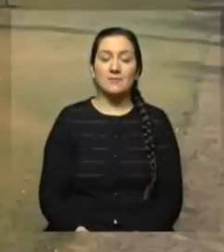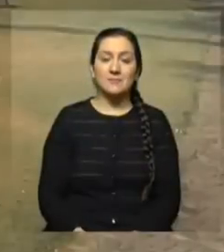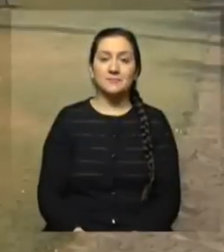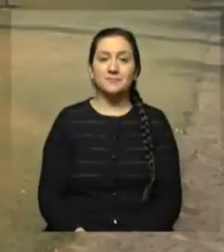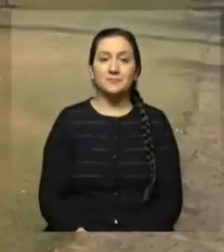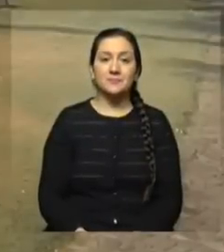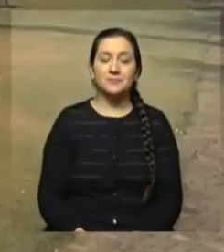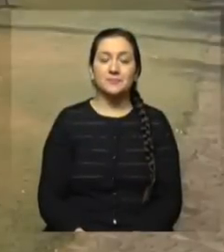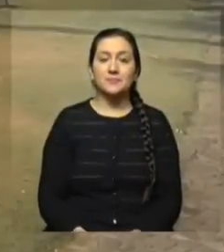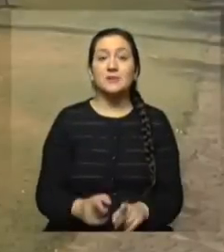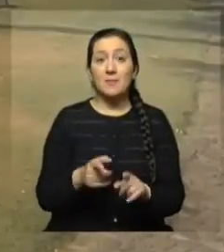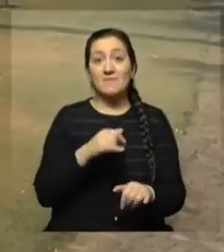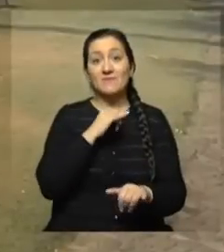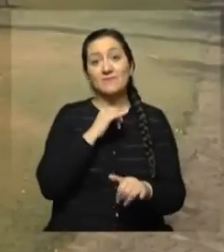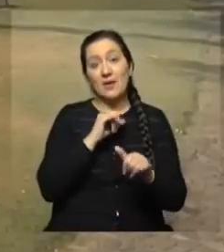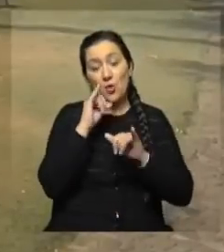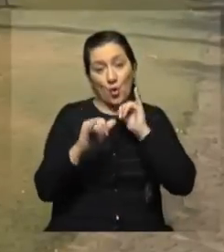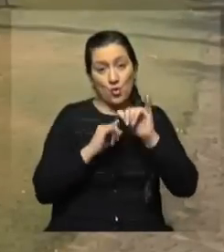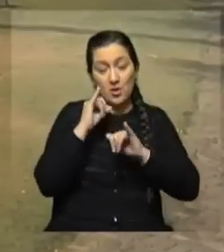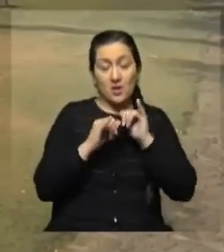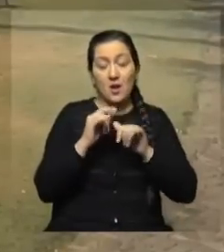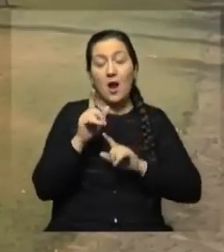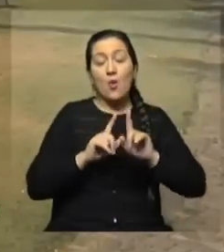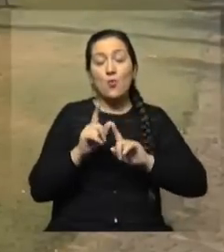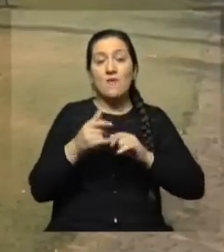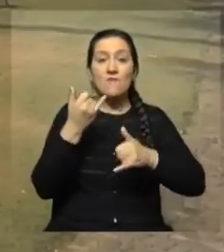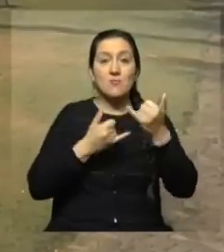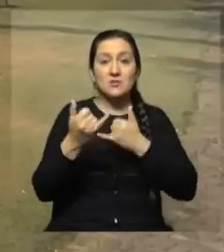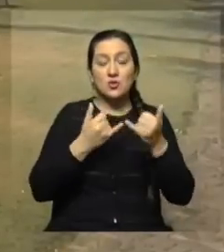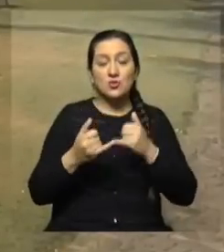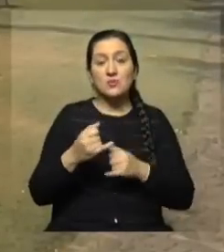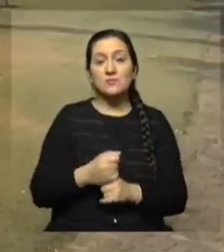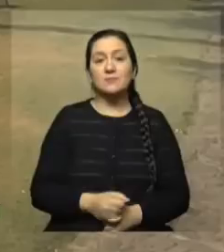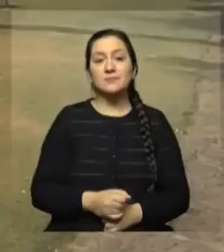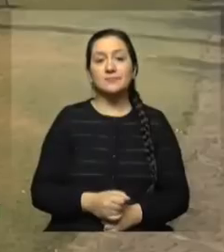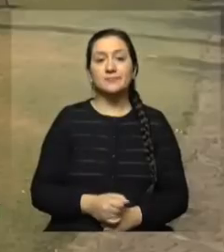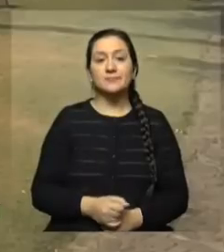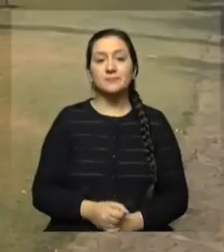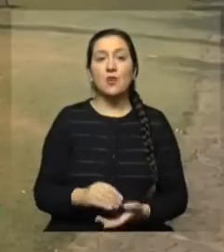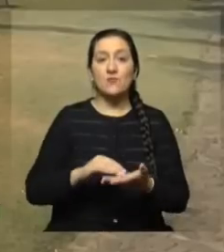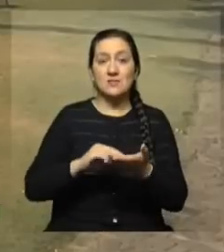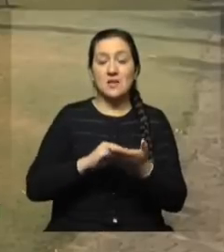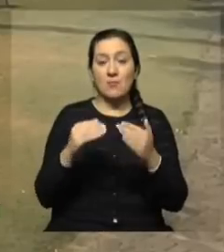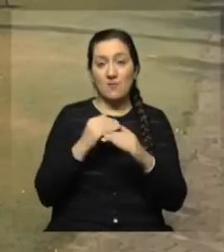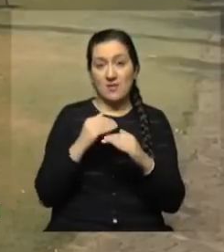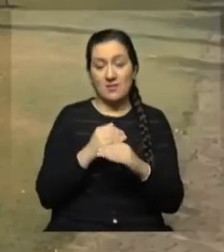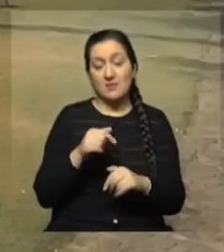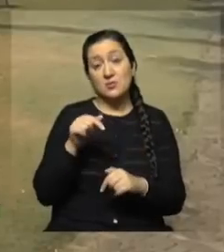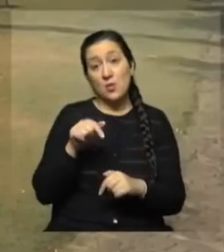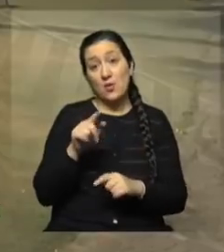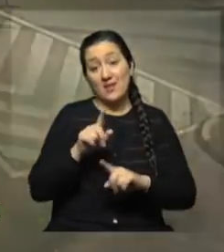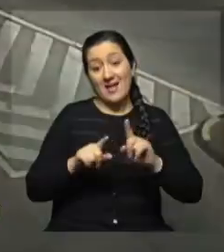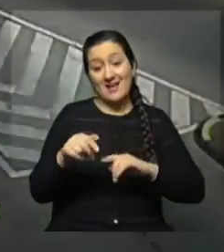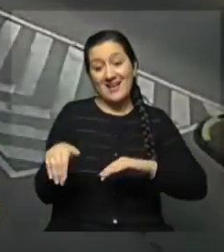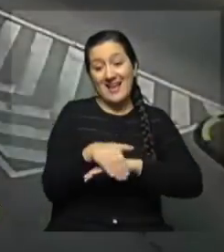y ya les vamos a contar algunos aportes que nos hace el centro de gestión de movilidad y vamos con alguno de las calles